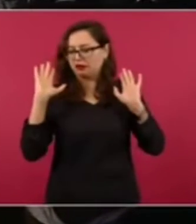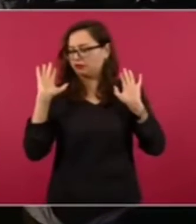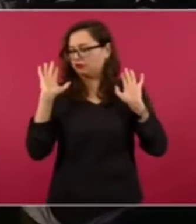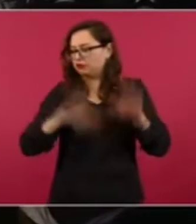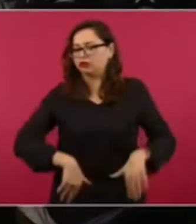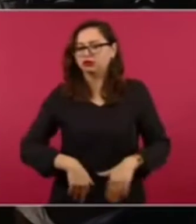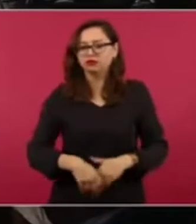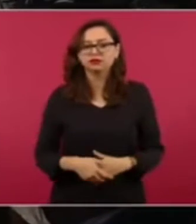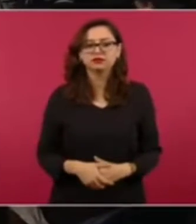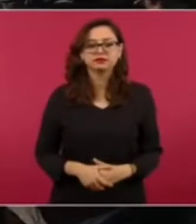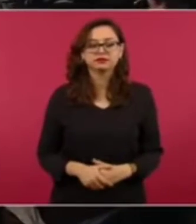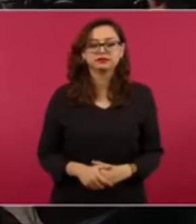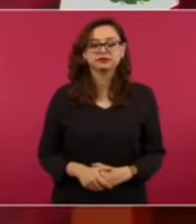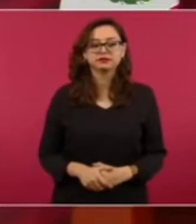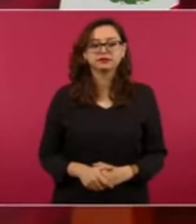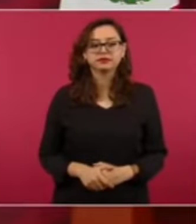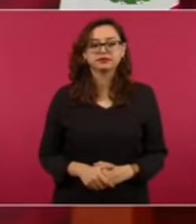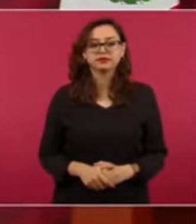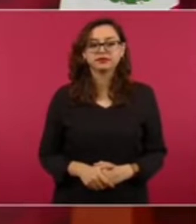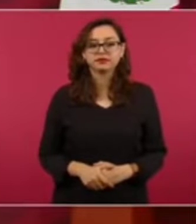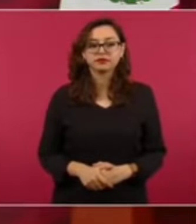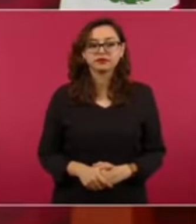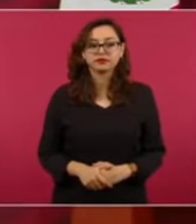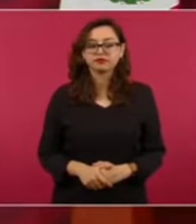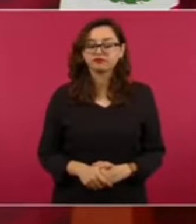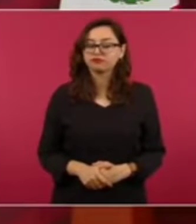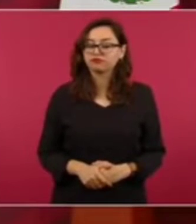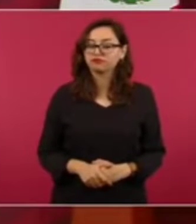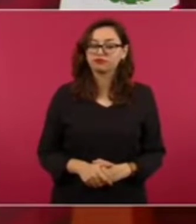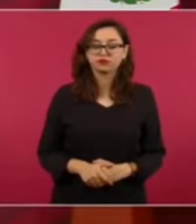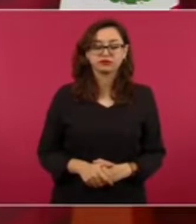O sea, nada más por respeto